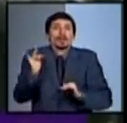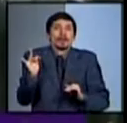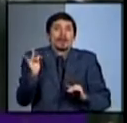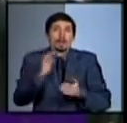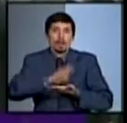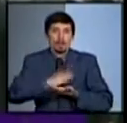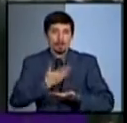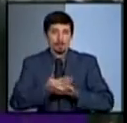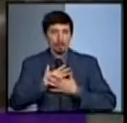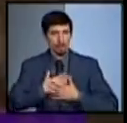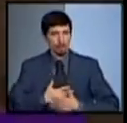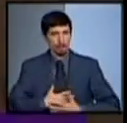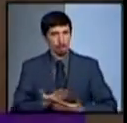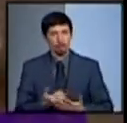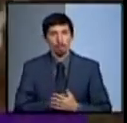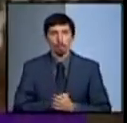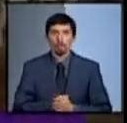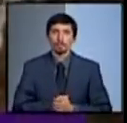estado de salud.